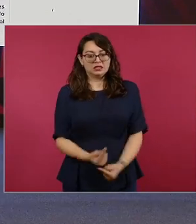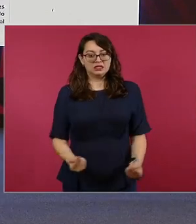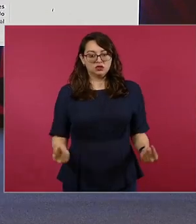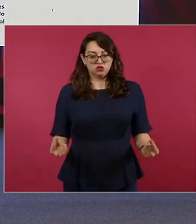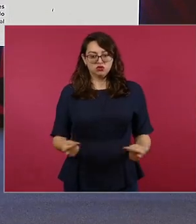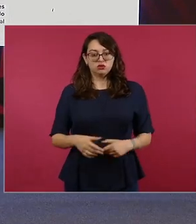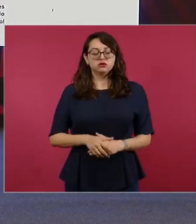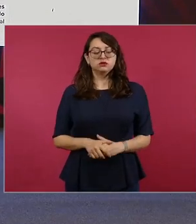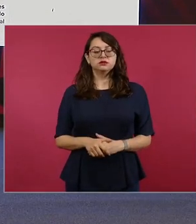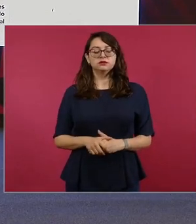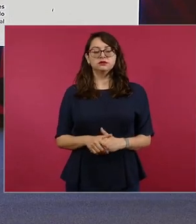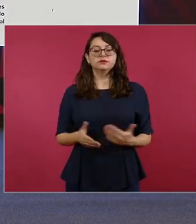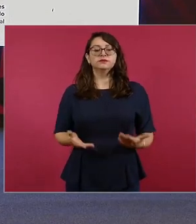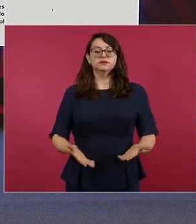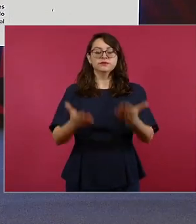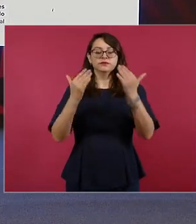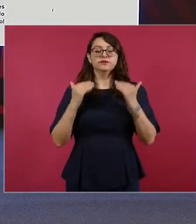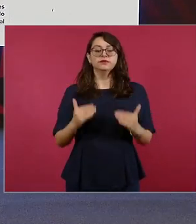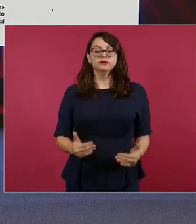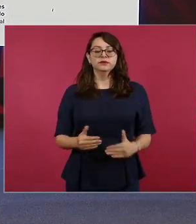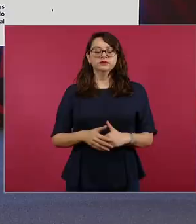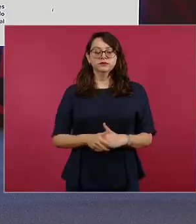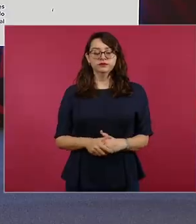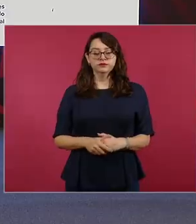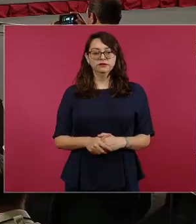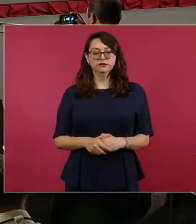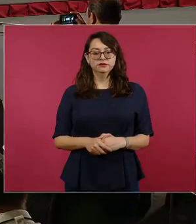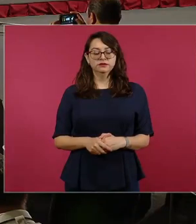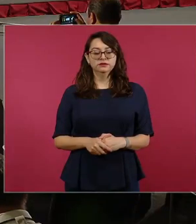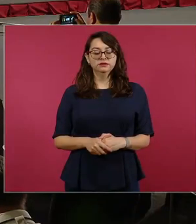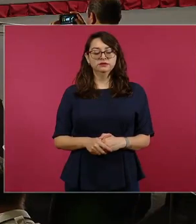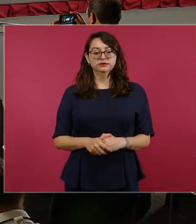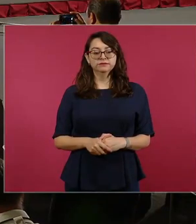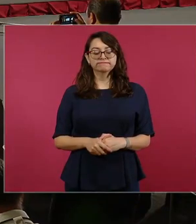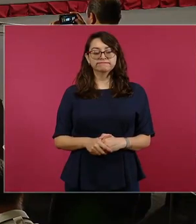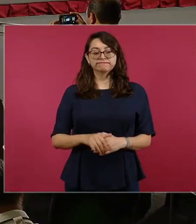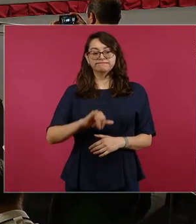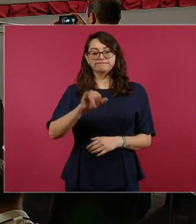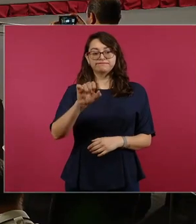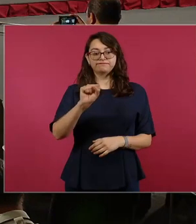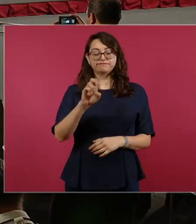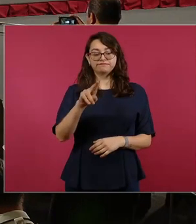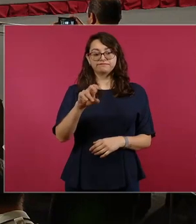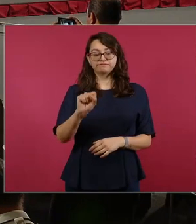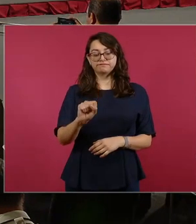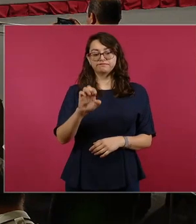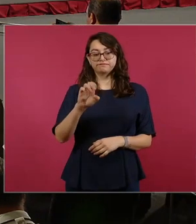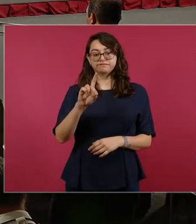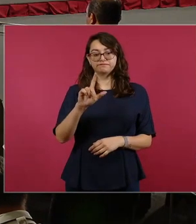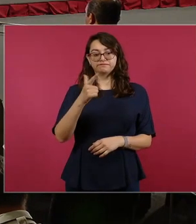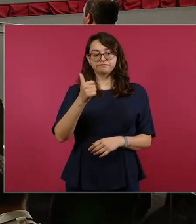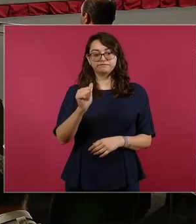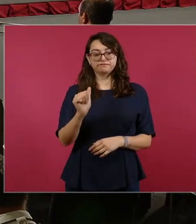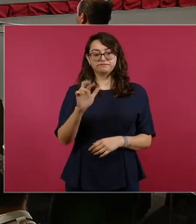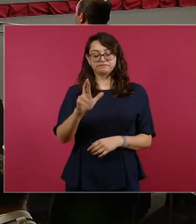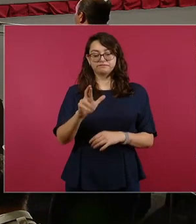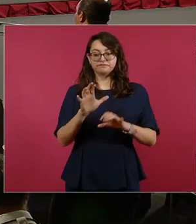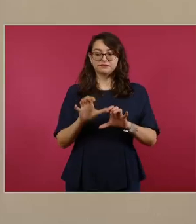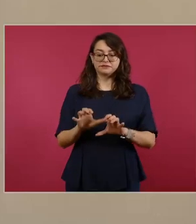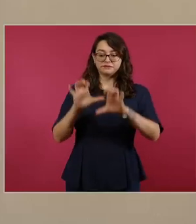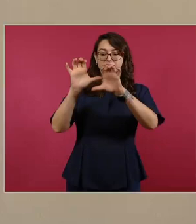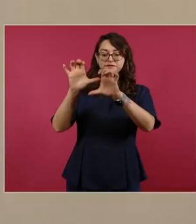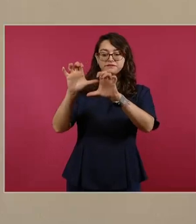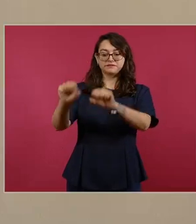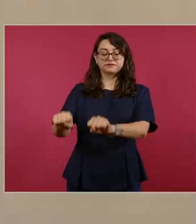Adelante. En detenciones tenemos a Jesús Edgar, que fue detenido en Playa del Carmen,